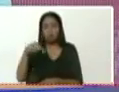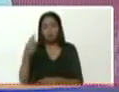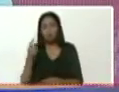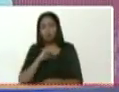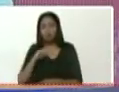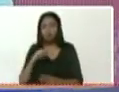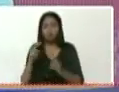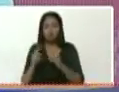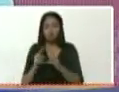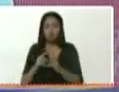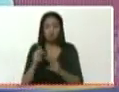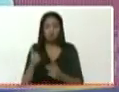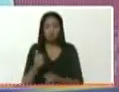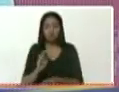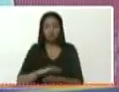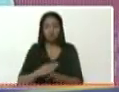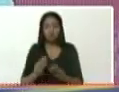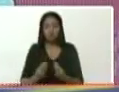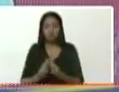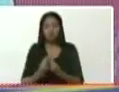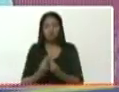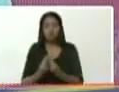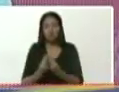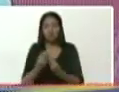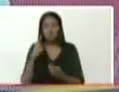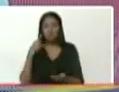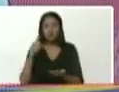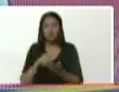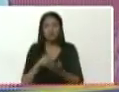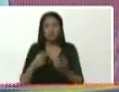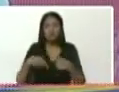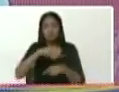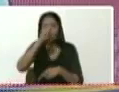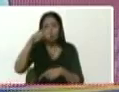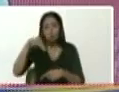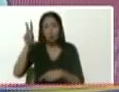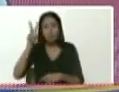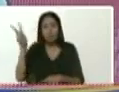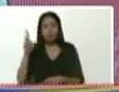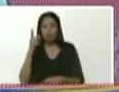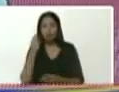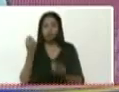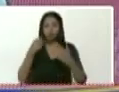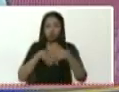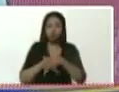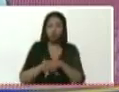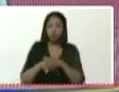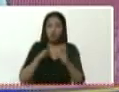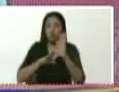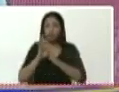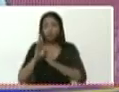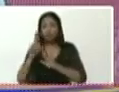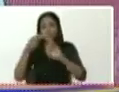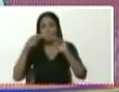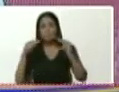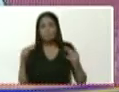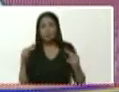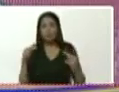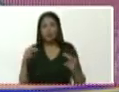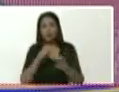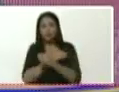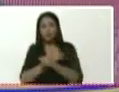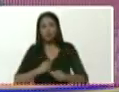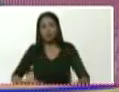bien, porque juntos participamos, Noruega y Venezuela, en el proceso de paz entre las Fuerzas